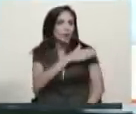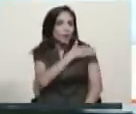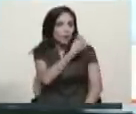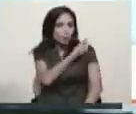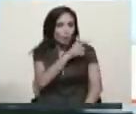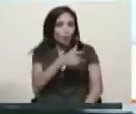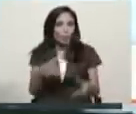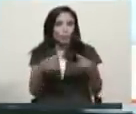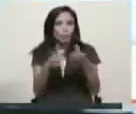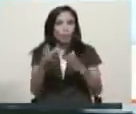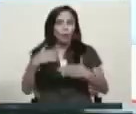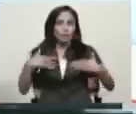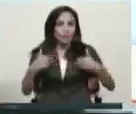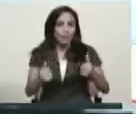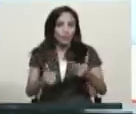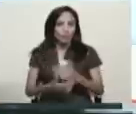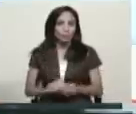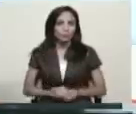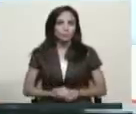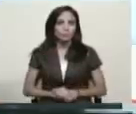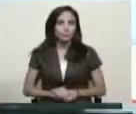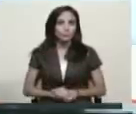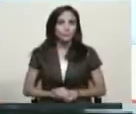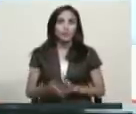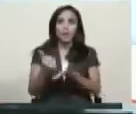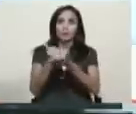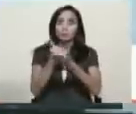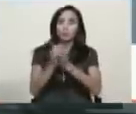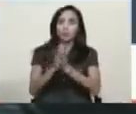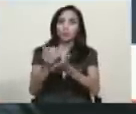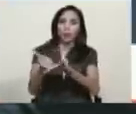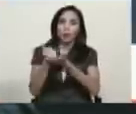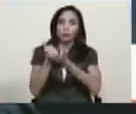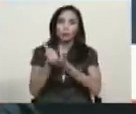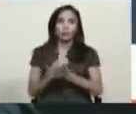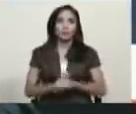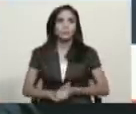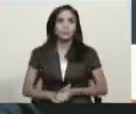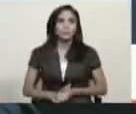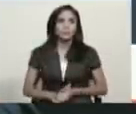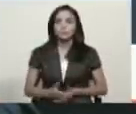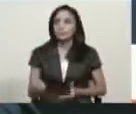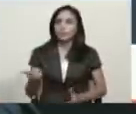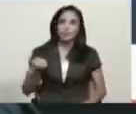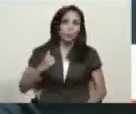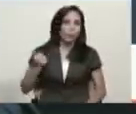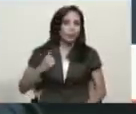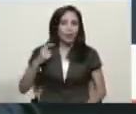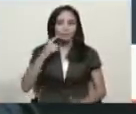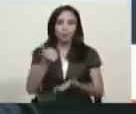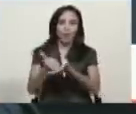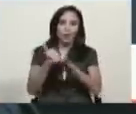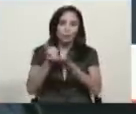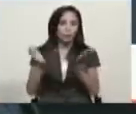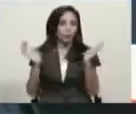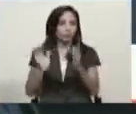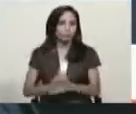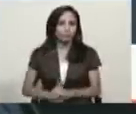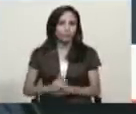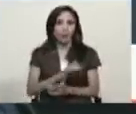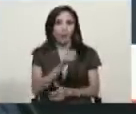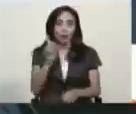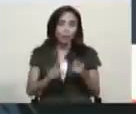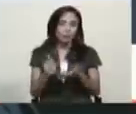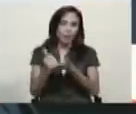de la Salud. Y pido la ayuda de quien siempre tiene la capacidad de